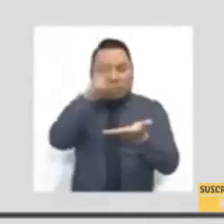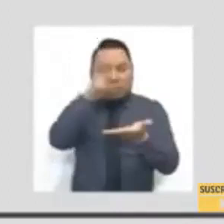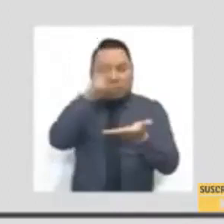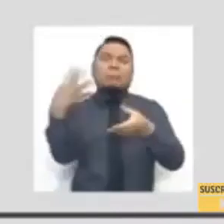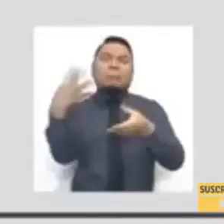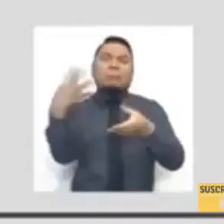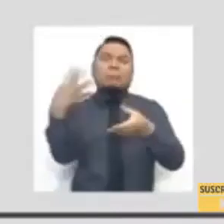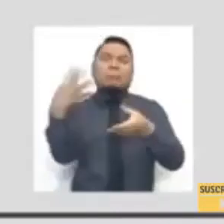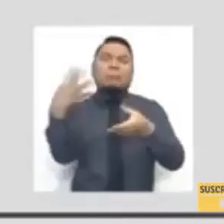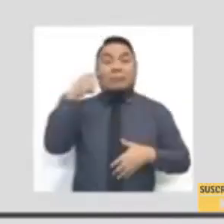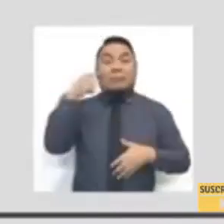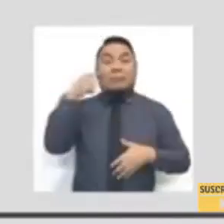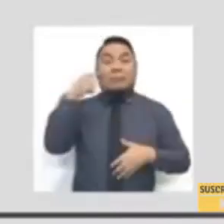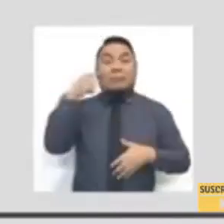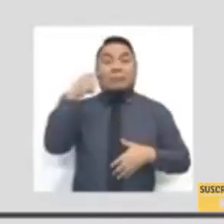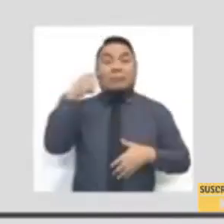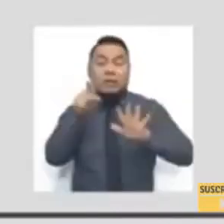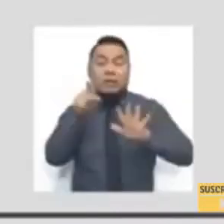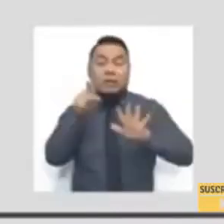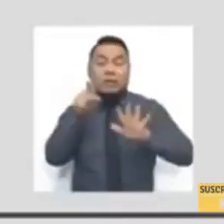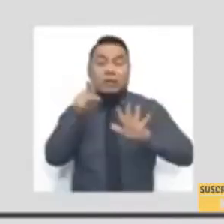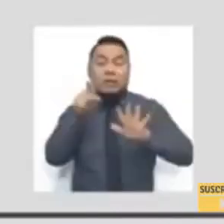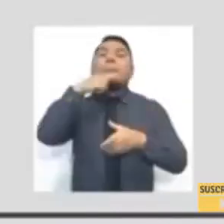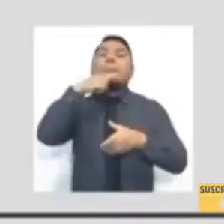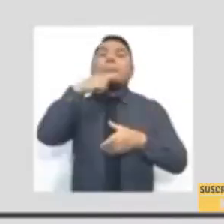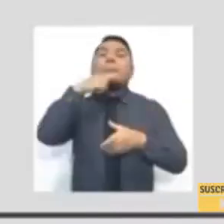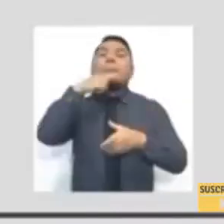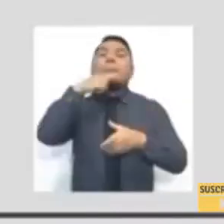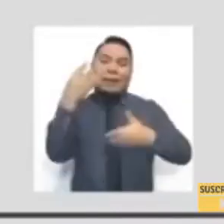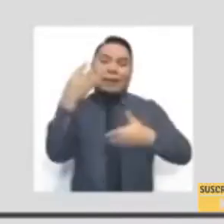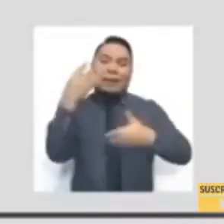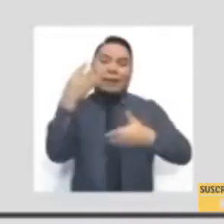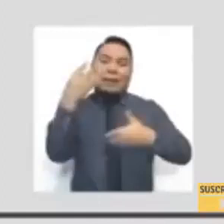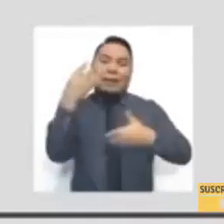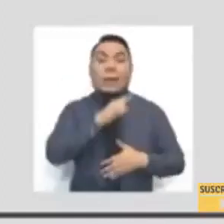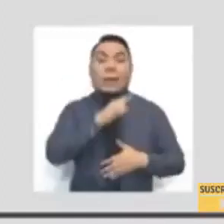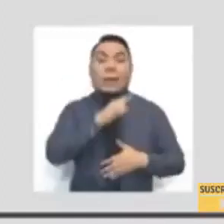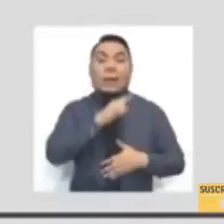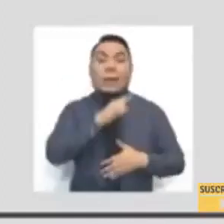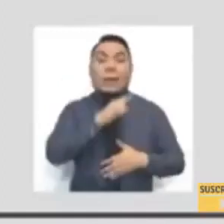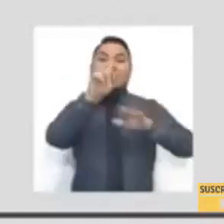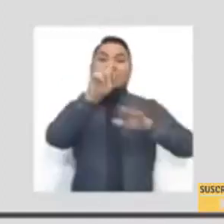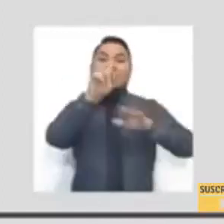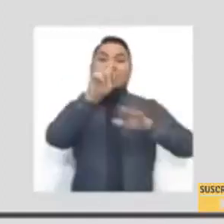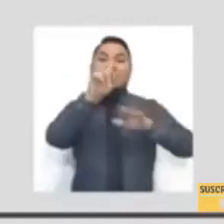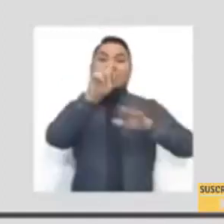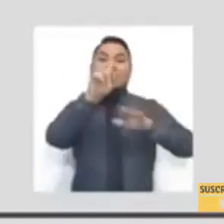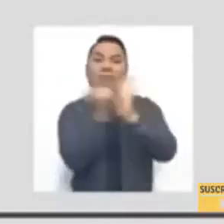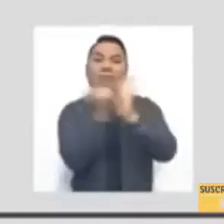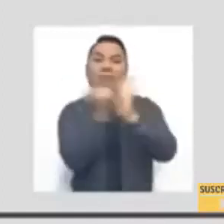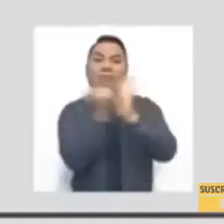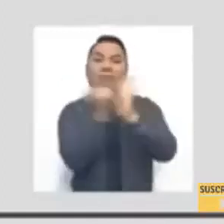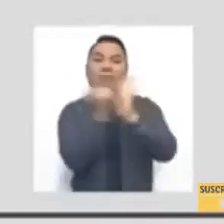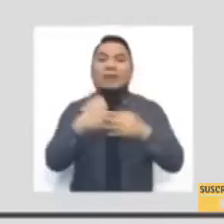1908, se dio la ley que permitía el ingreso de las mujeres a la universidad. Y en 1919, se decretó la jornada